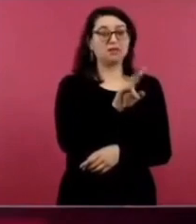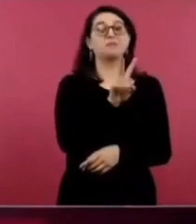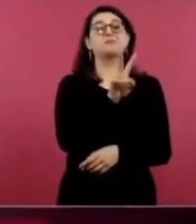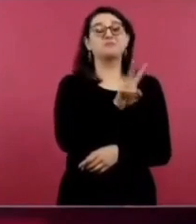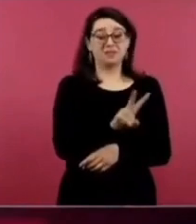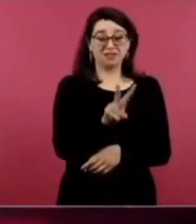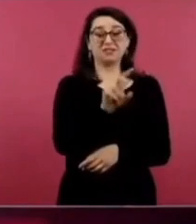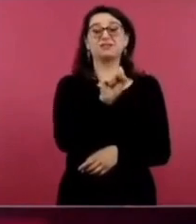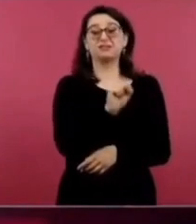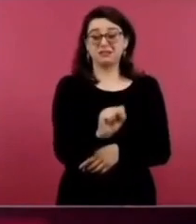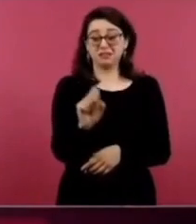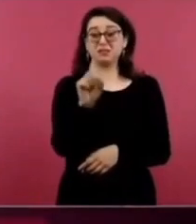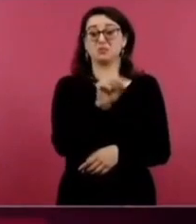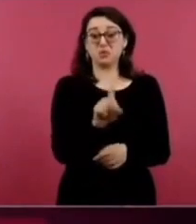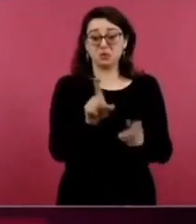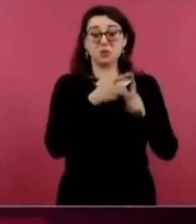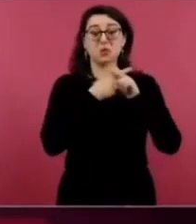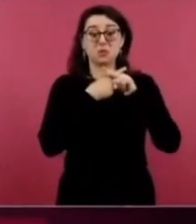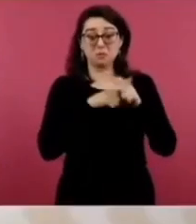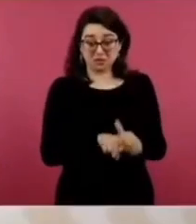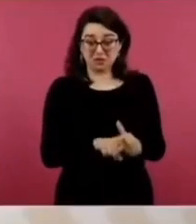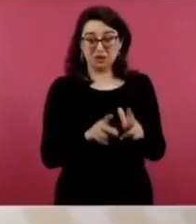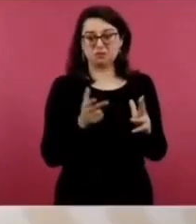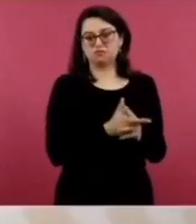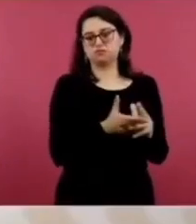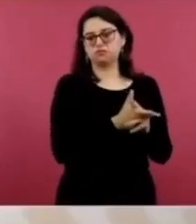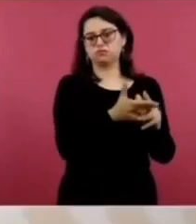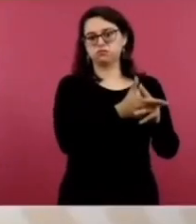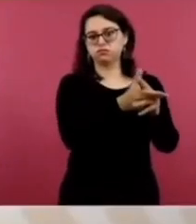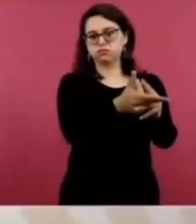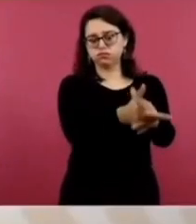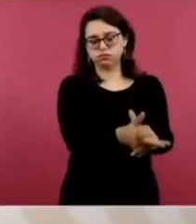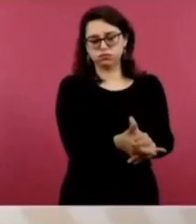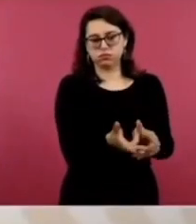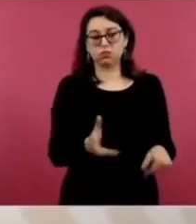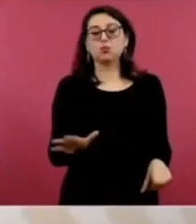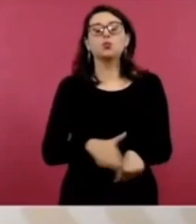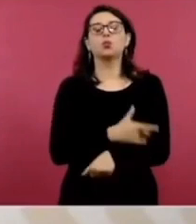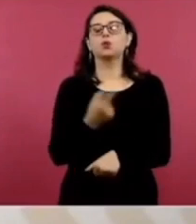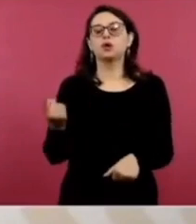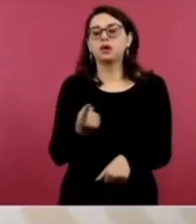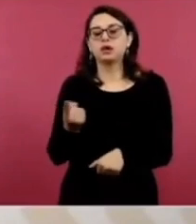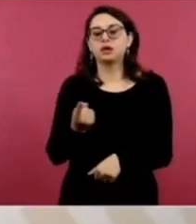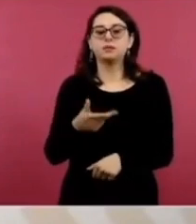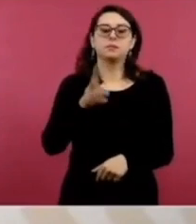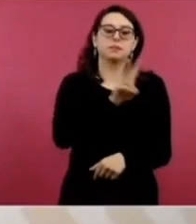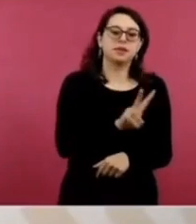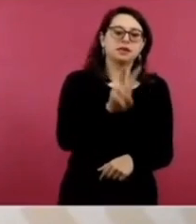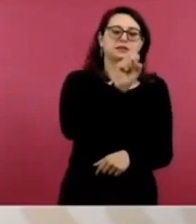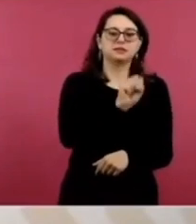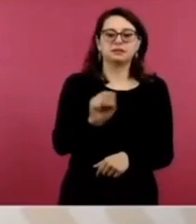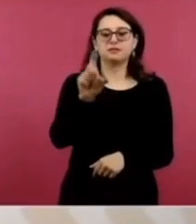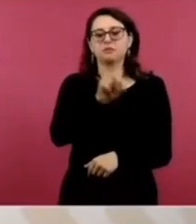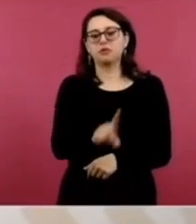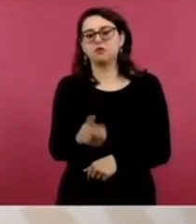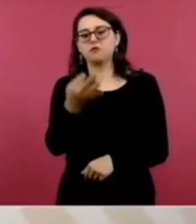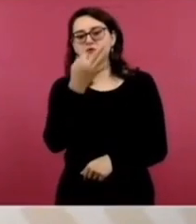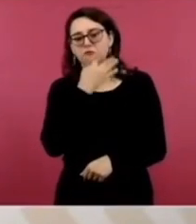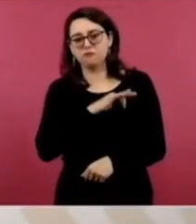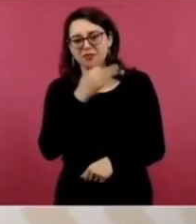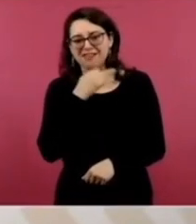viernes, sábado y domingo, porque tenía que ver más con las fiestas y el alcohol.